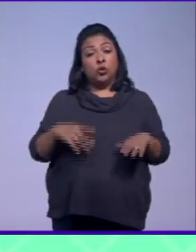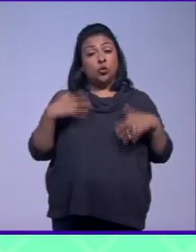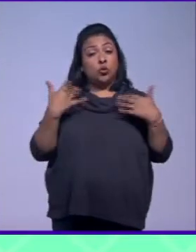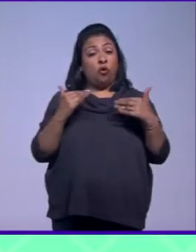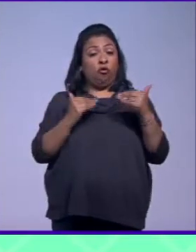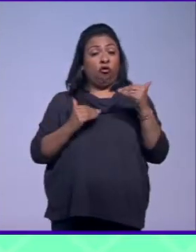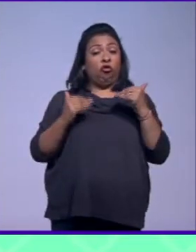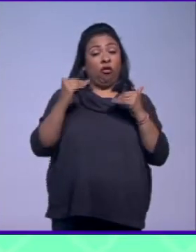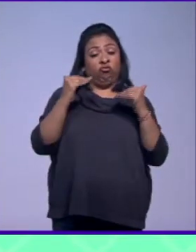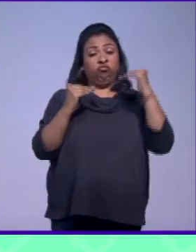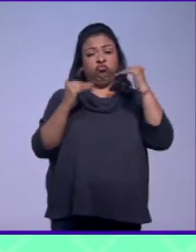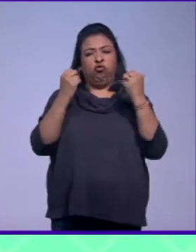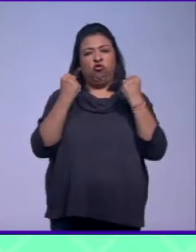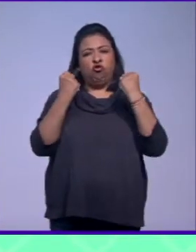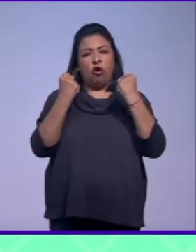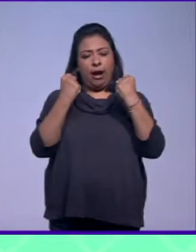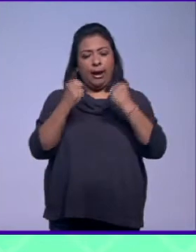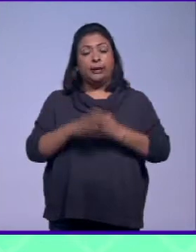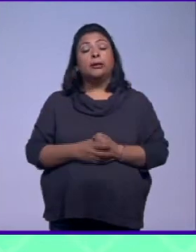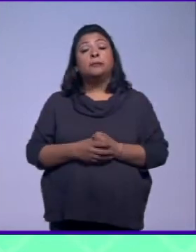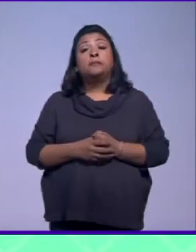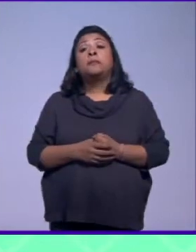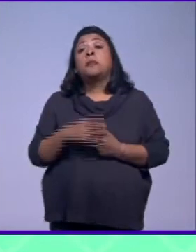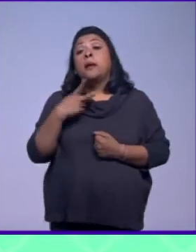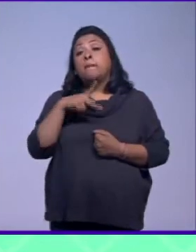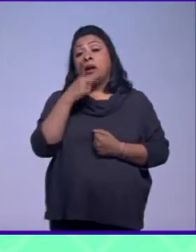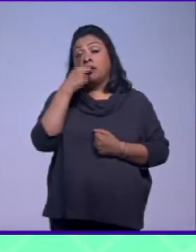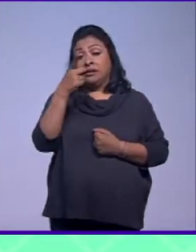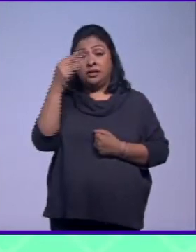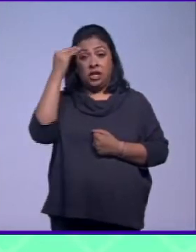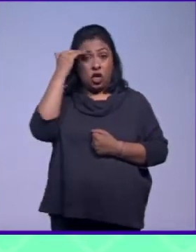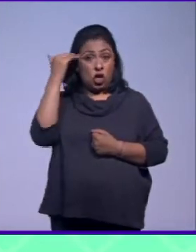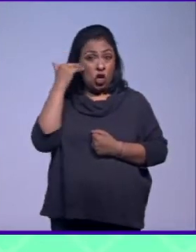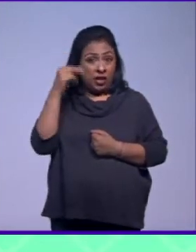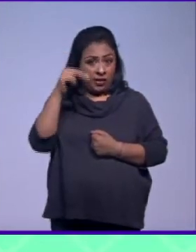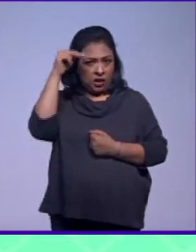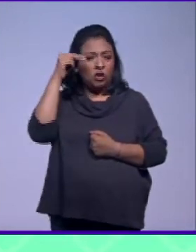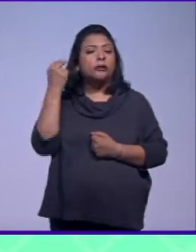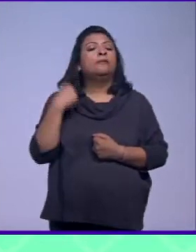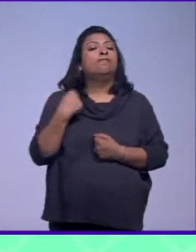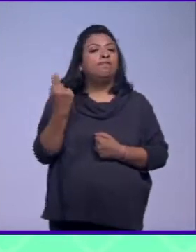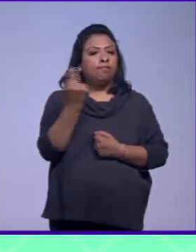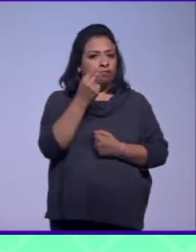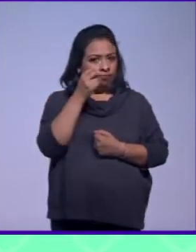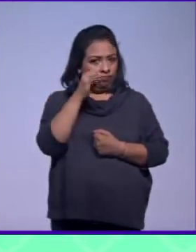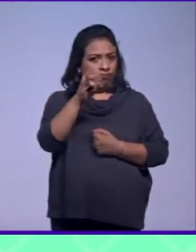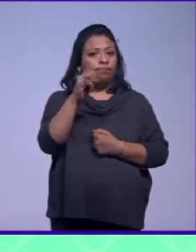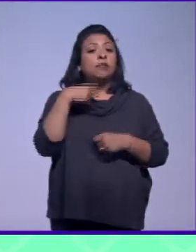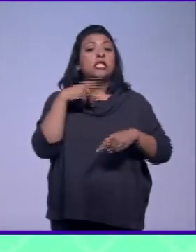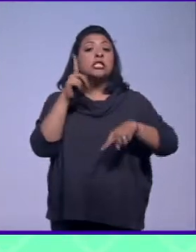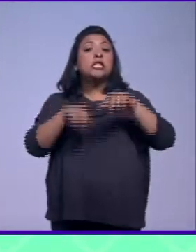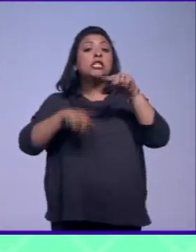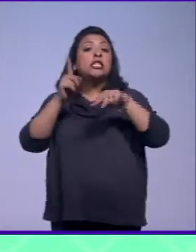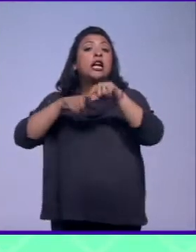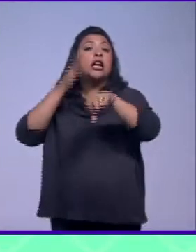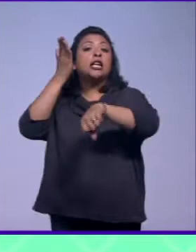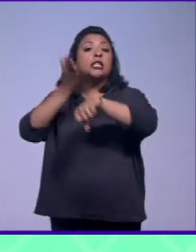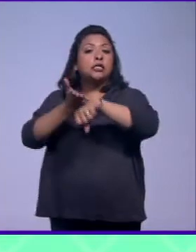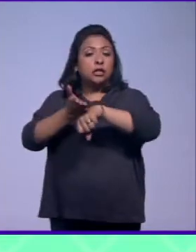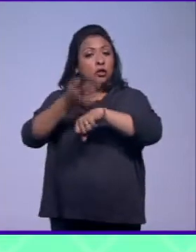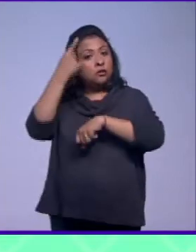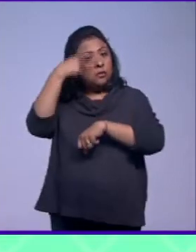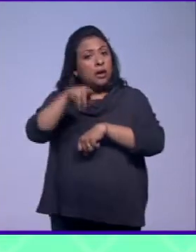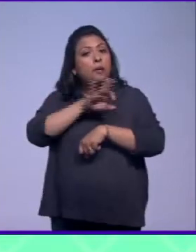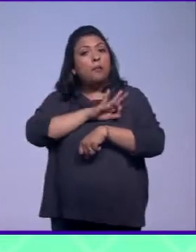tremendamente fuertes pero lo que hay que decir que corea del norte si necesita que se quiten las sanciones para poder